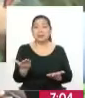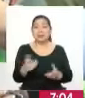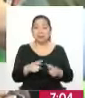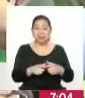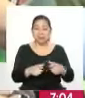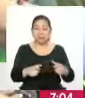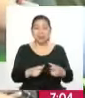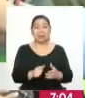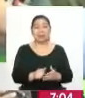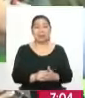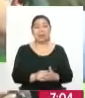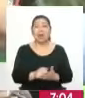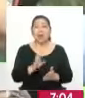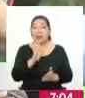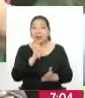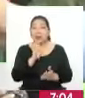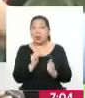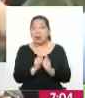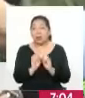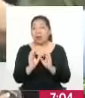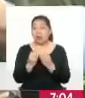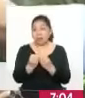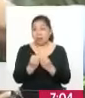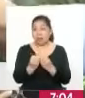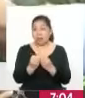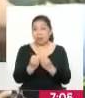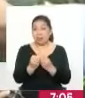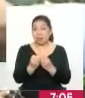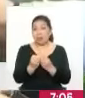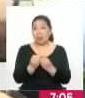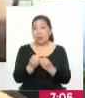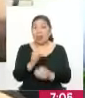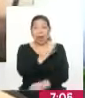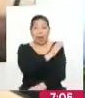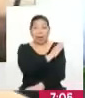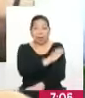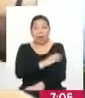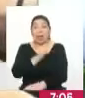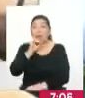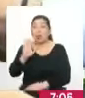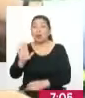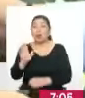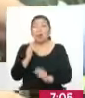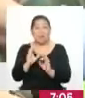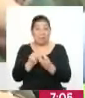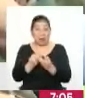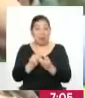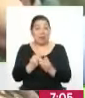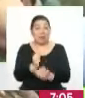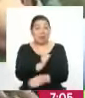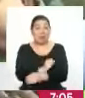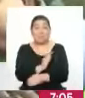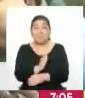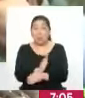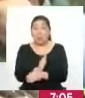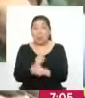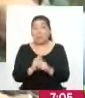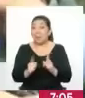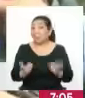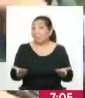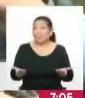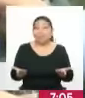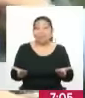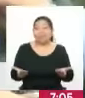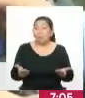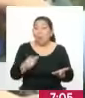aplicativo. Se comunicó con la familia que estaba trasladándose a una clínica hasta el distrito de San Borja y lamentablemente